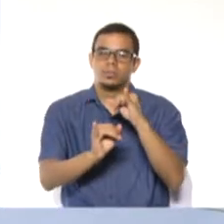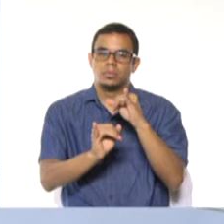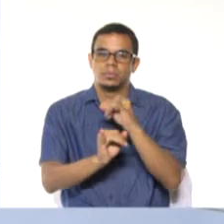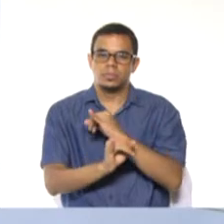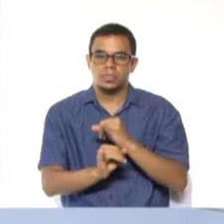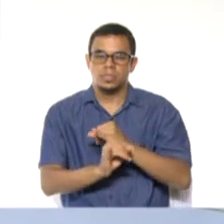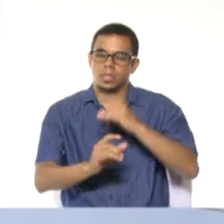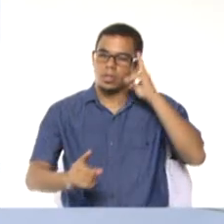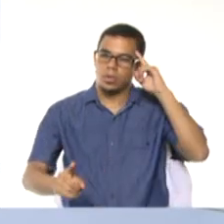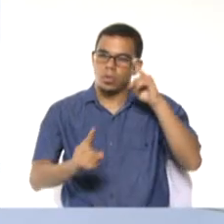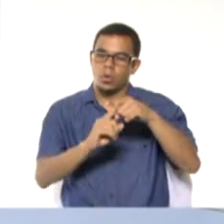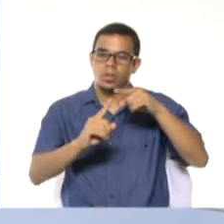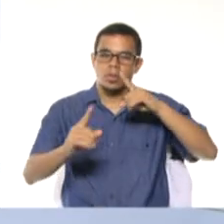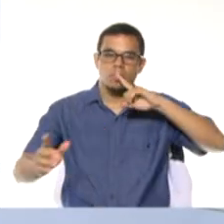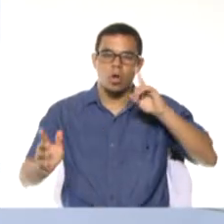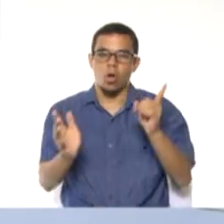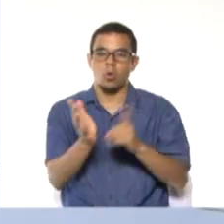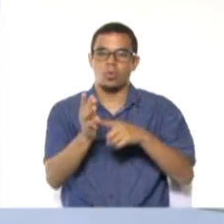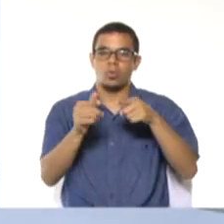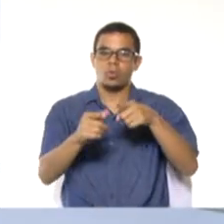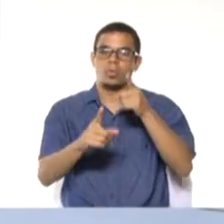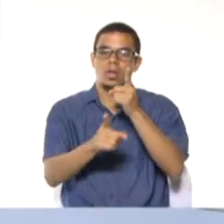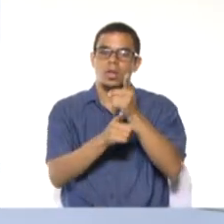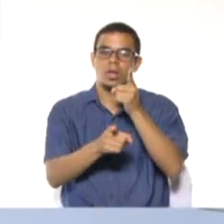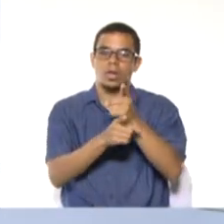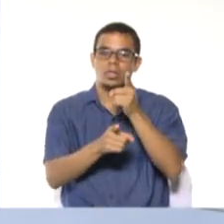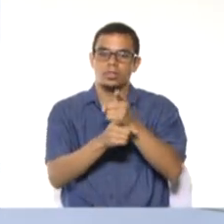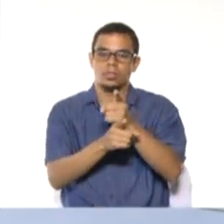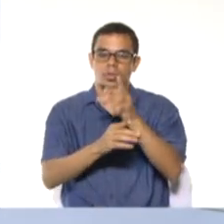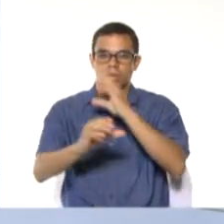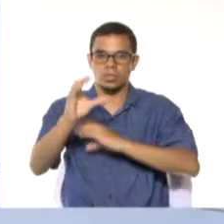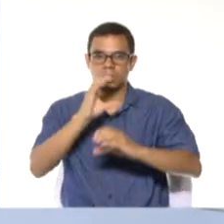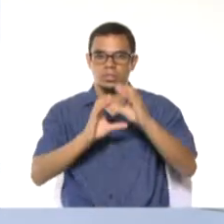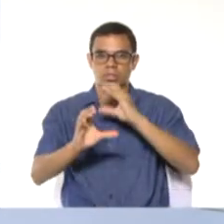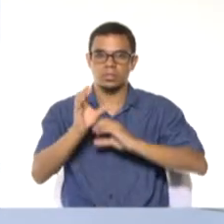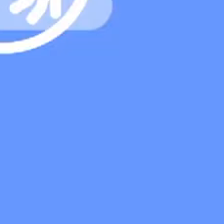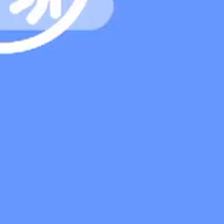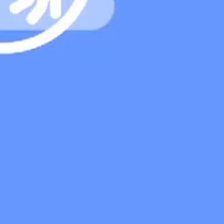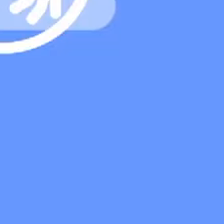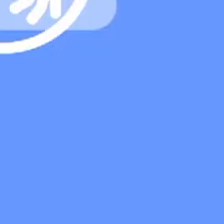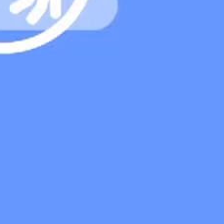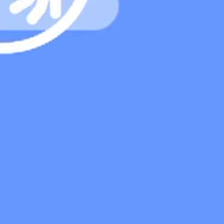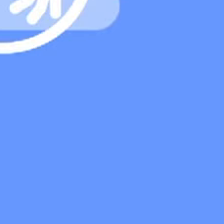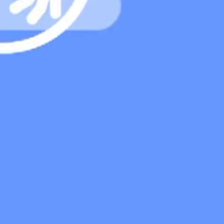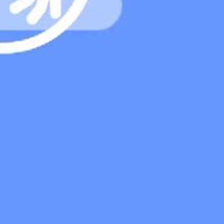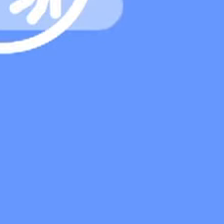mucha creatividad e innovación. Los quiero mucho, nos vemos en un próximo programa. Chao.